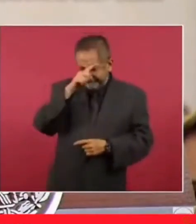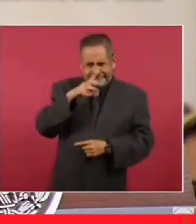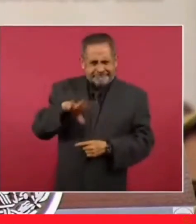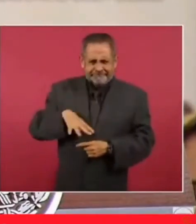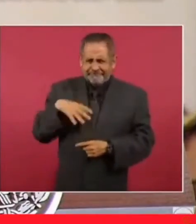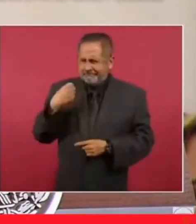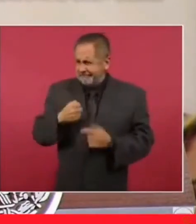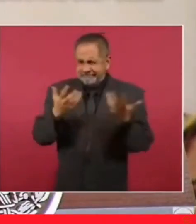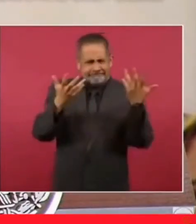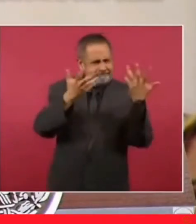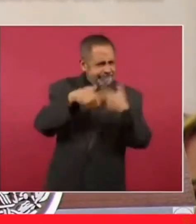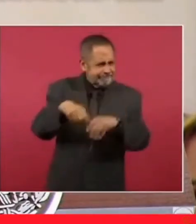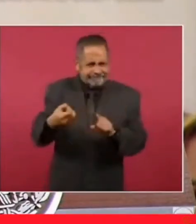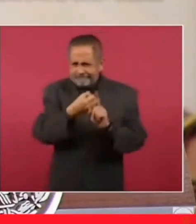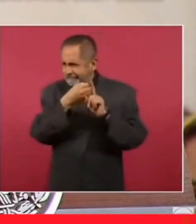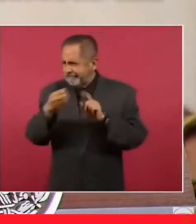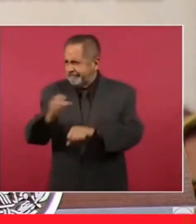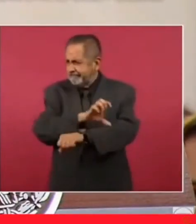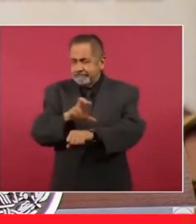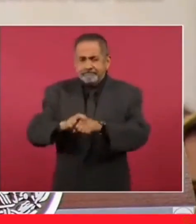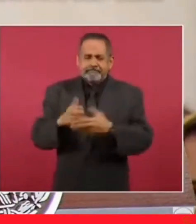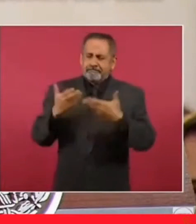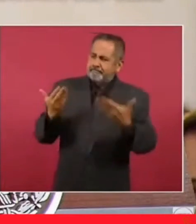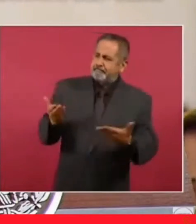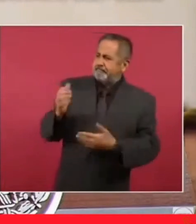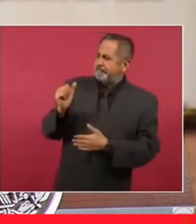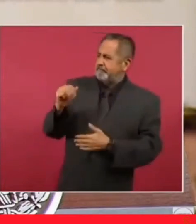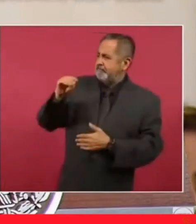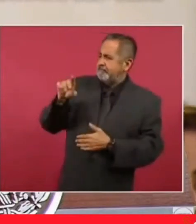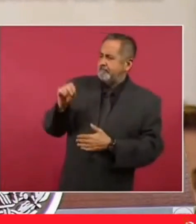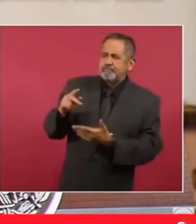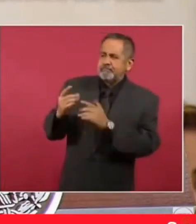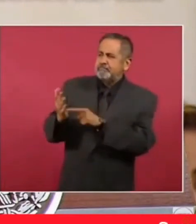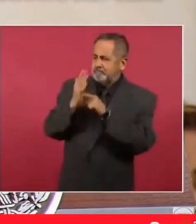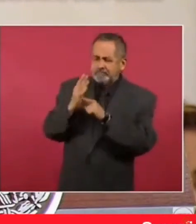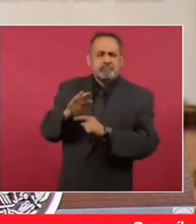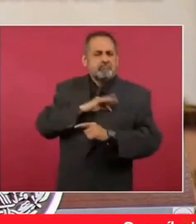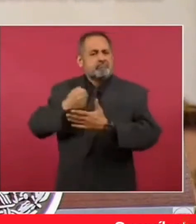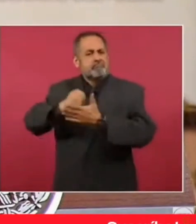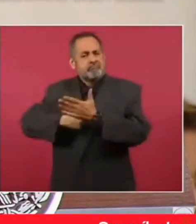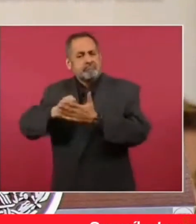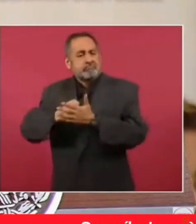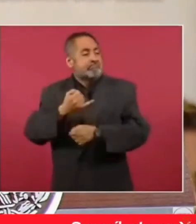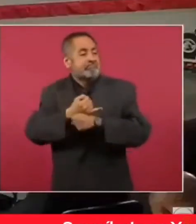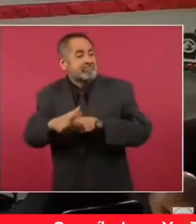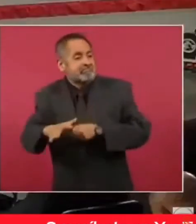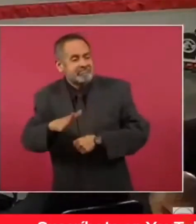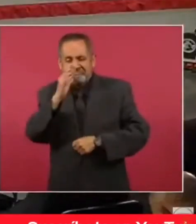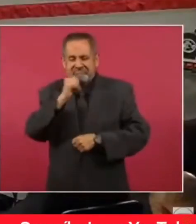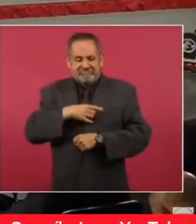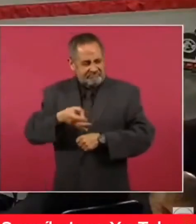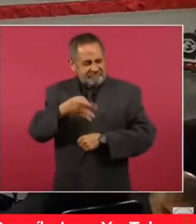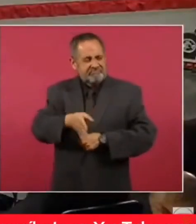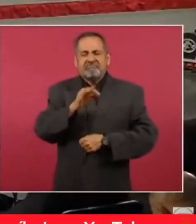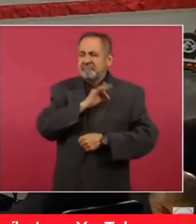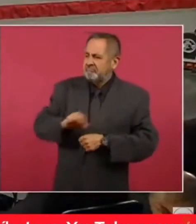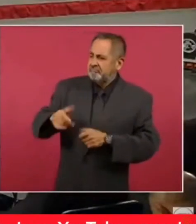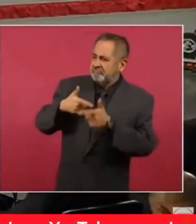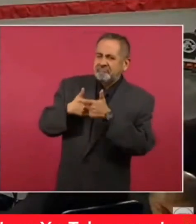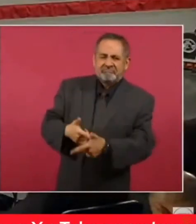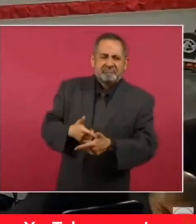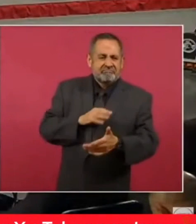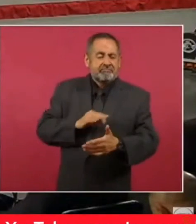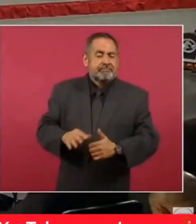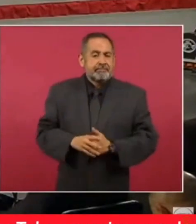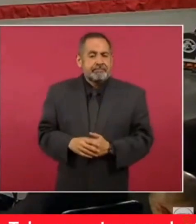esfuerzo de coordinación. Y una vez más, Andrés Manuel nos enseñó cómo se puede luchar contra lo imposible y vencer.